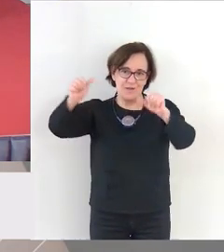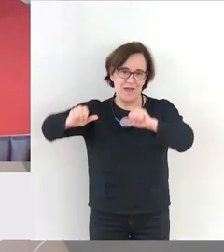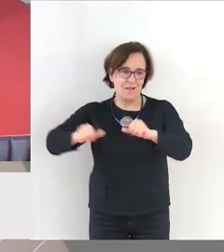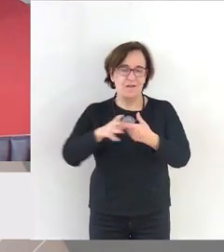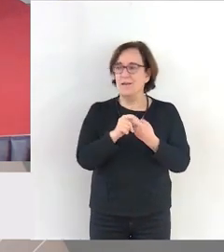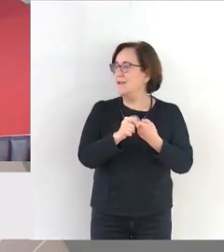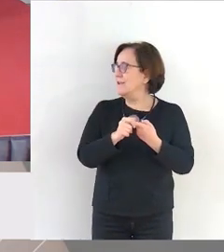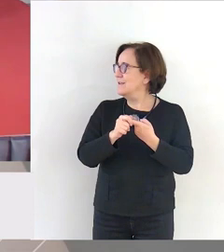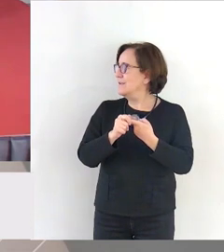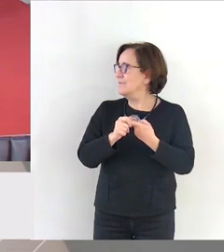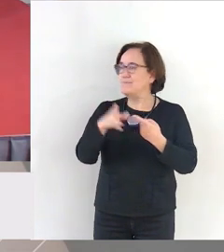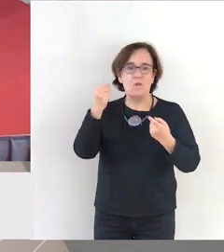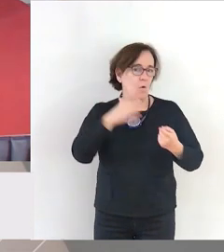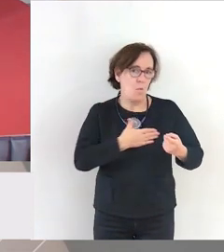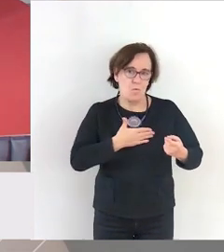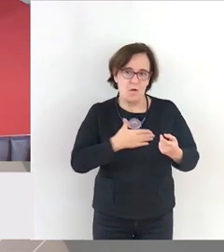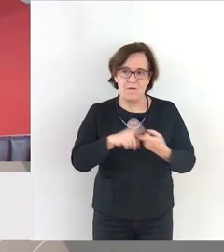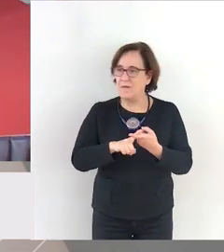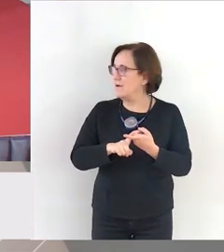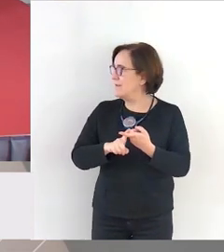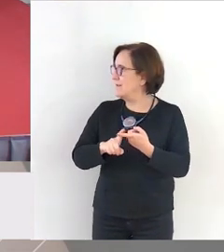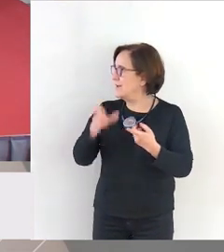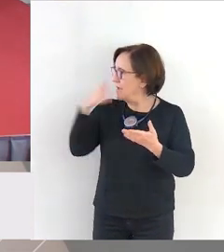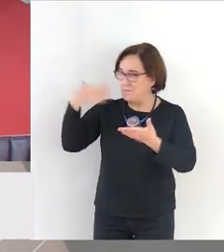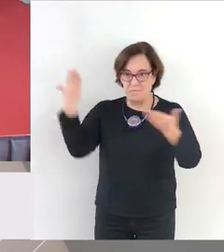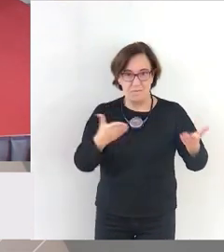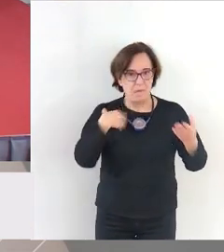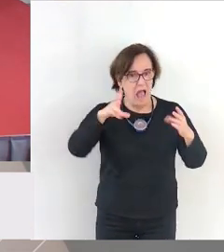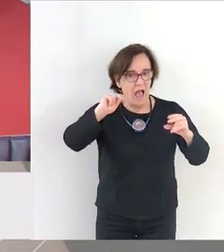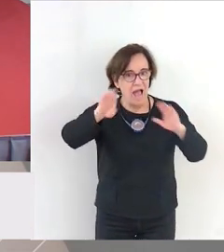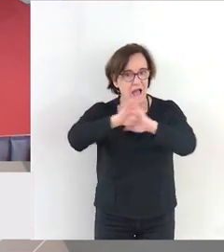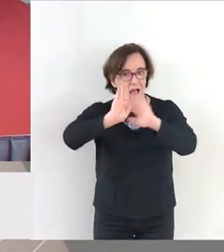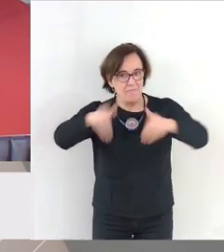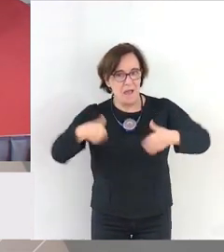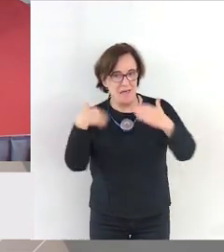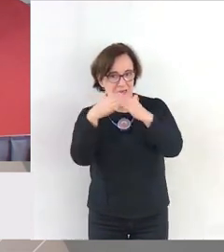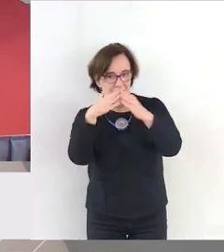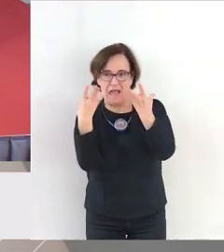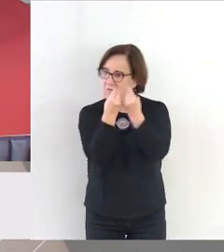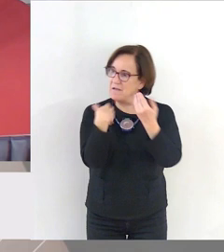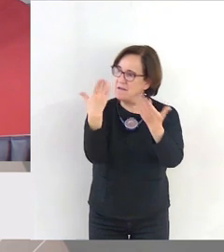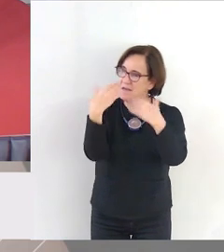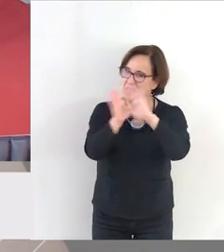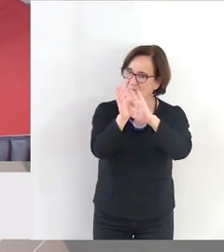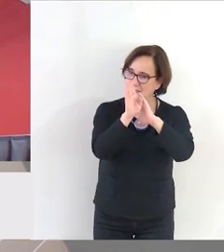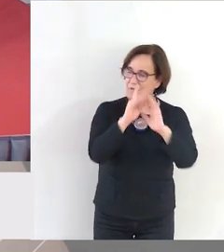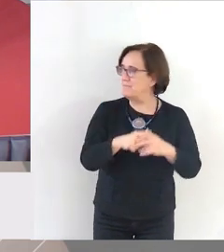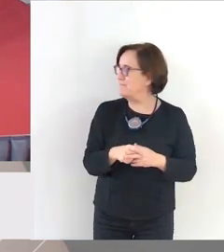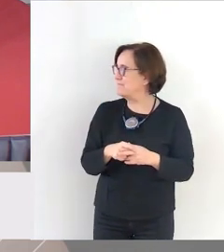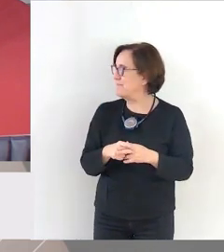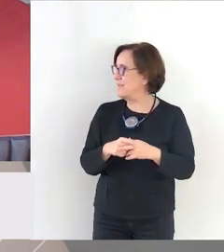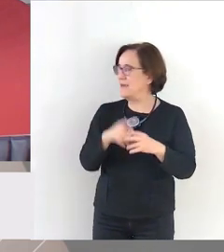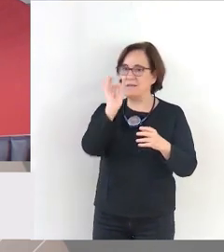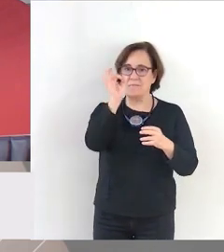much un gustazo Escuchar te puedes ir conmigo a mi casa después para seguir conversando bueno ha sido un gusto De